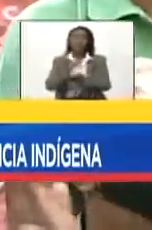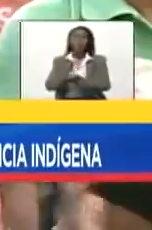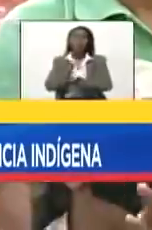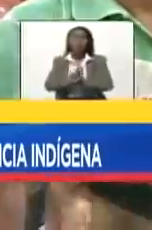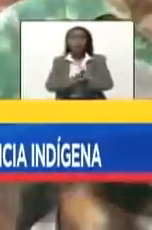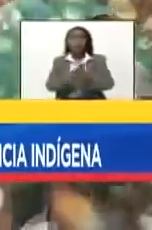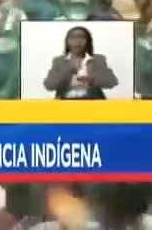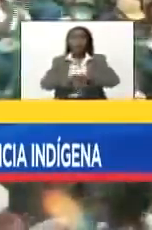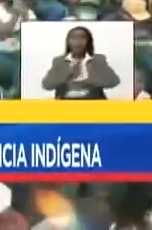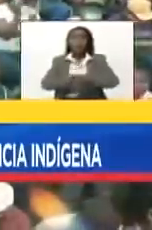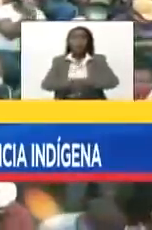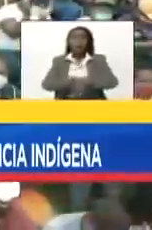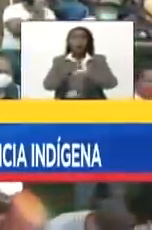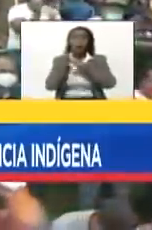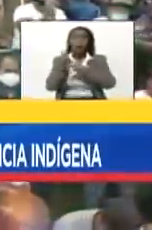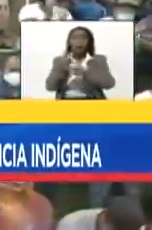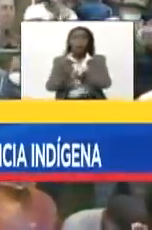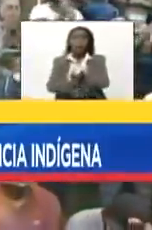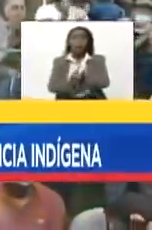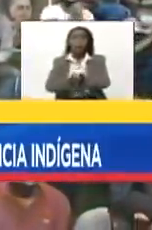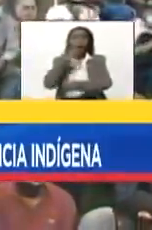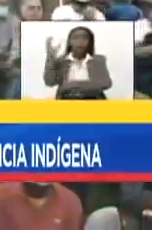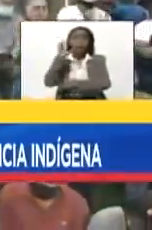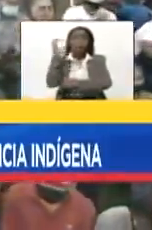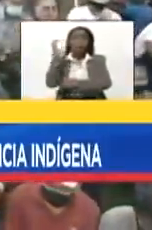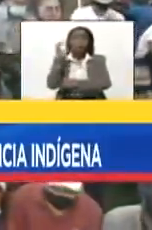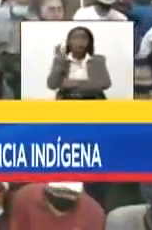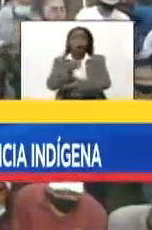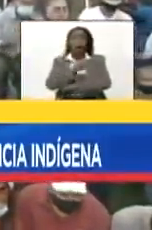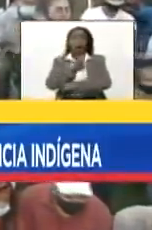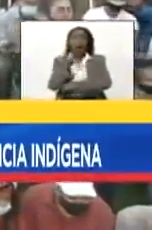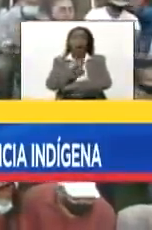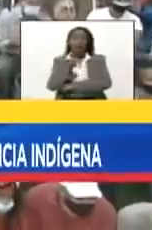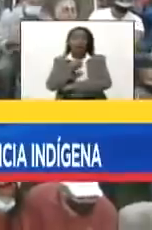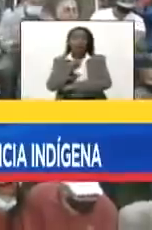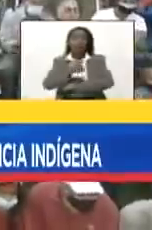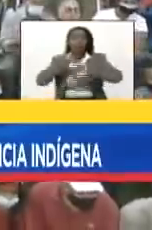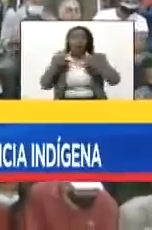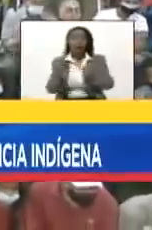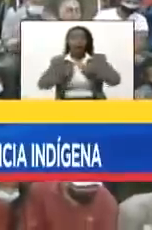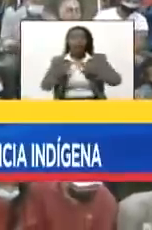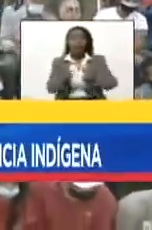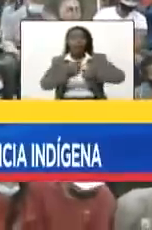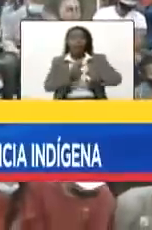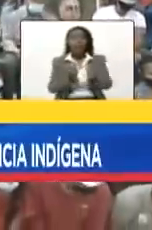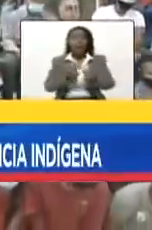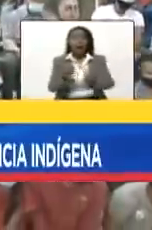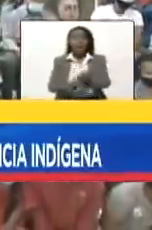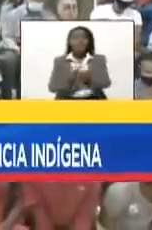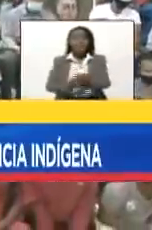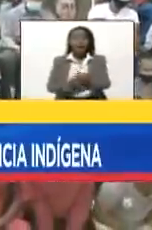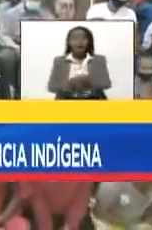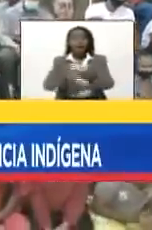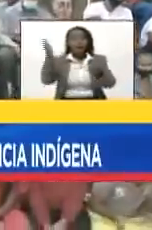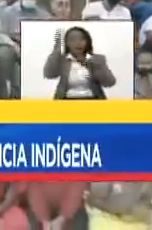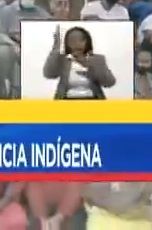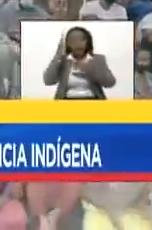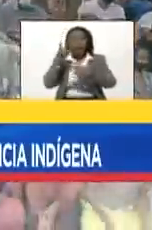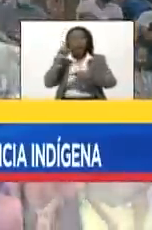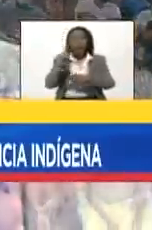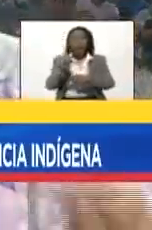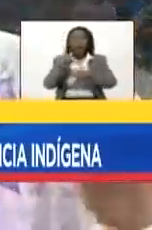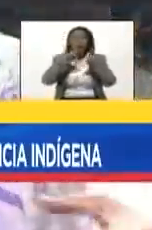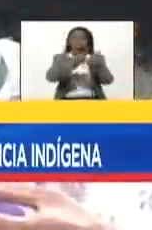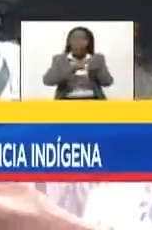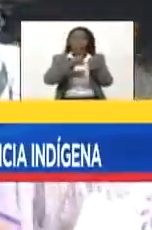están ocurriendo en la hermana Colombia, esos que son activistas, hermanos indígenas y